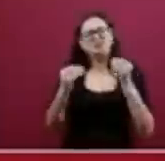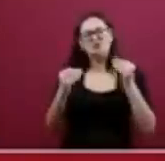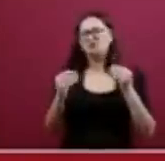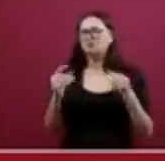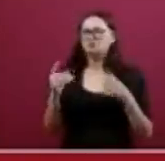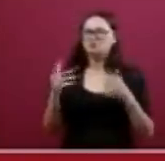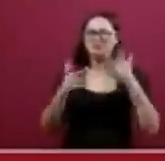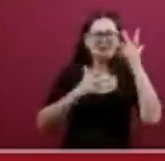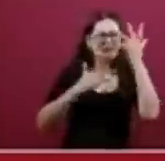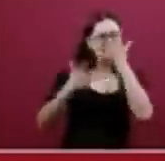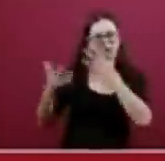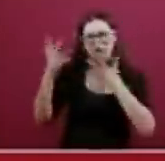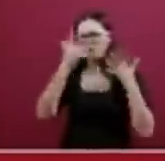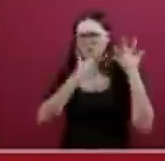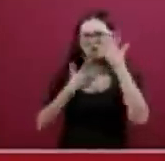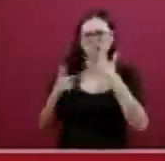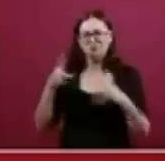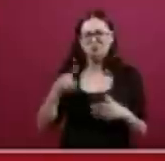Para empezar,